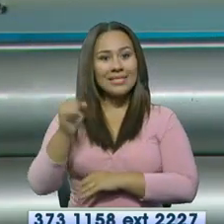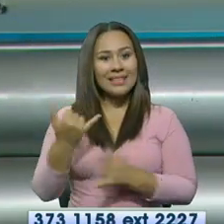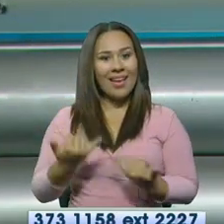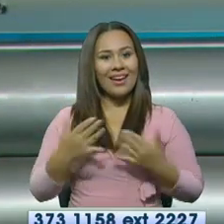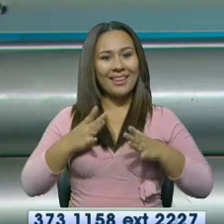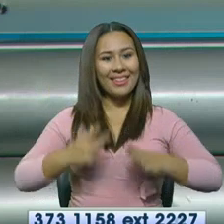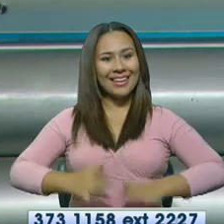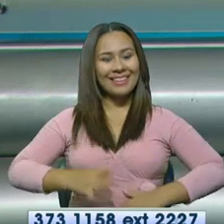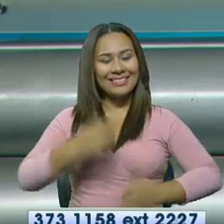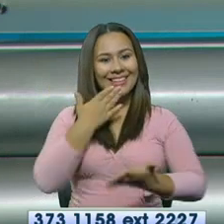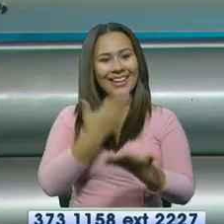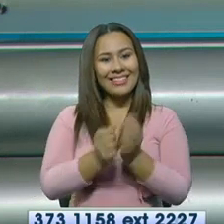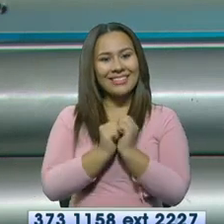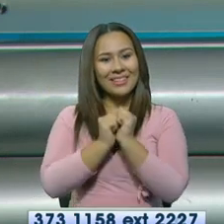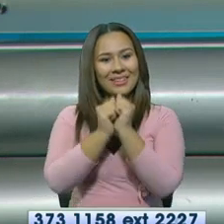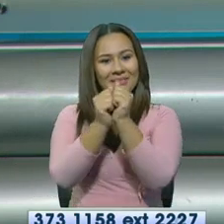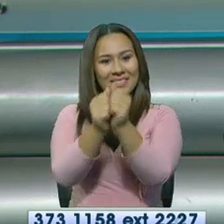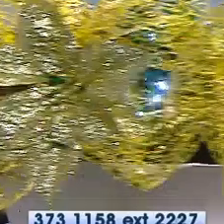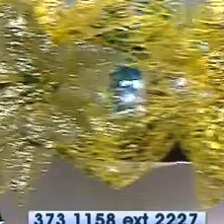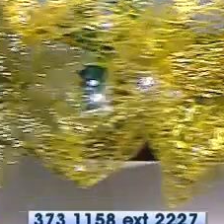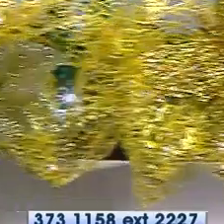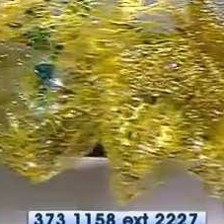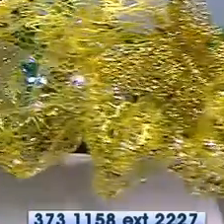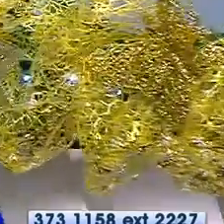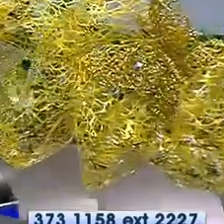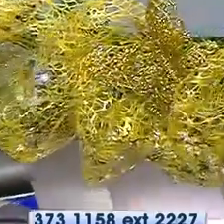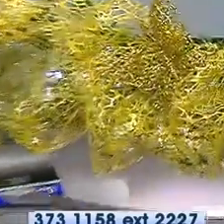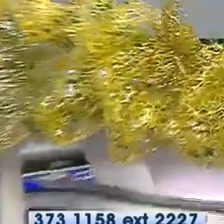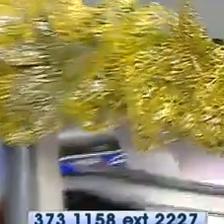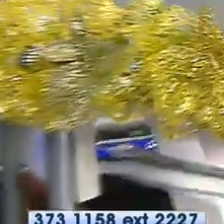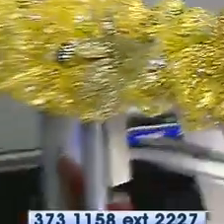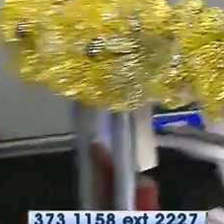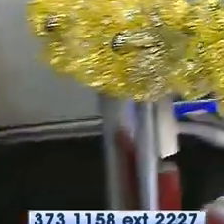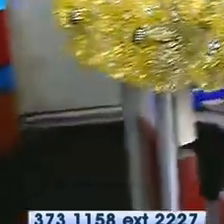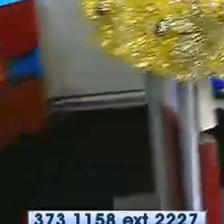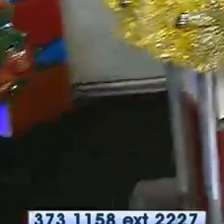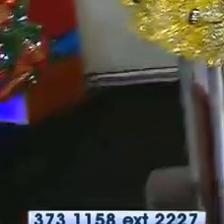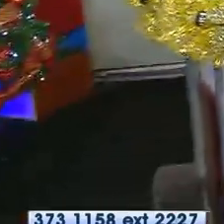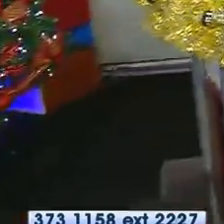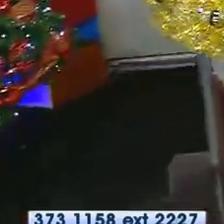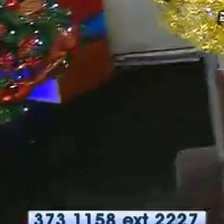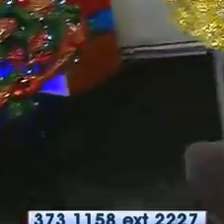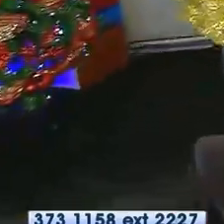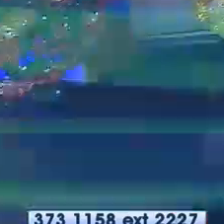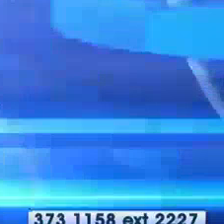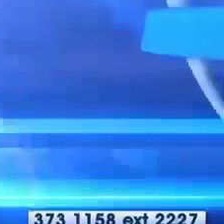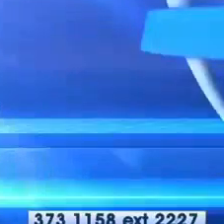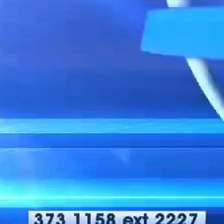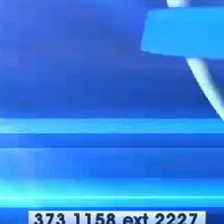Gracias por la compañía. Bueno, buenos días. La noticia siempre en la comunidad.